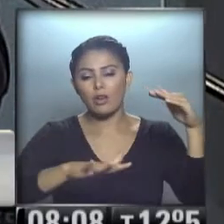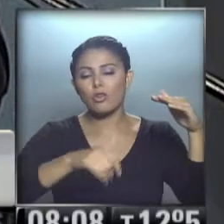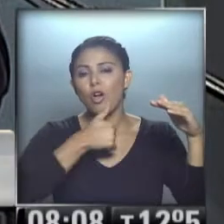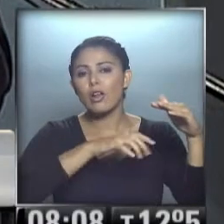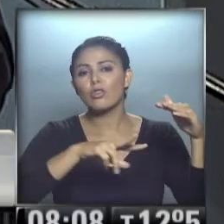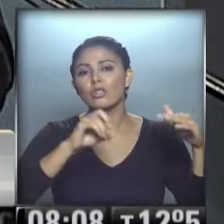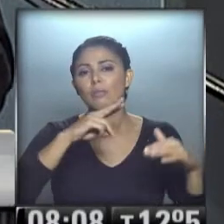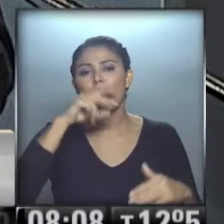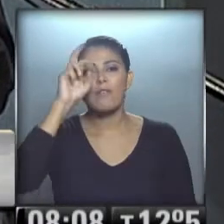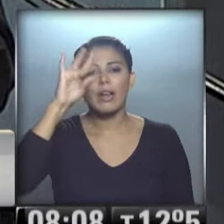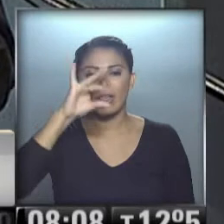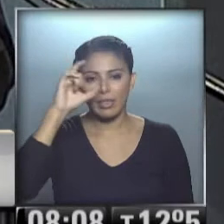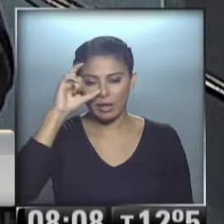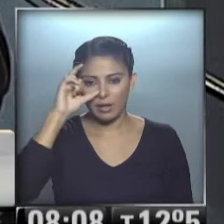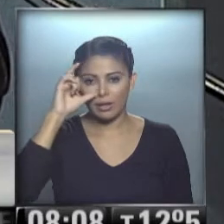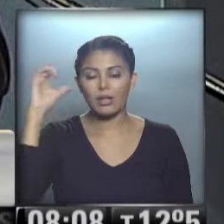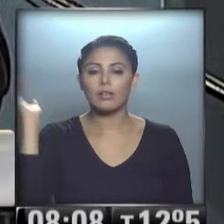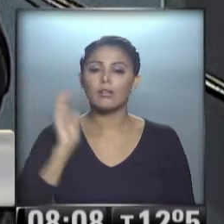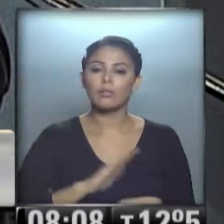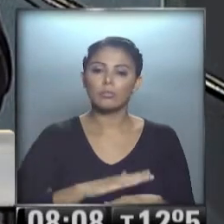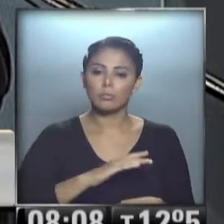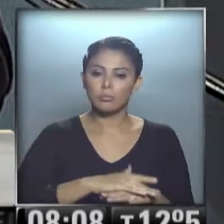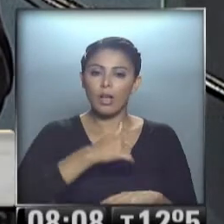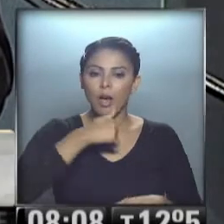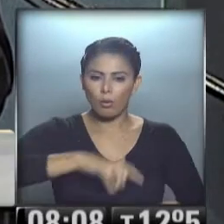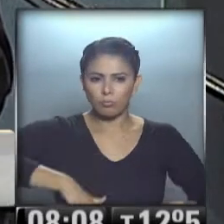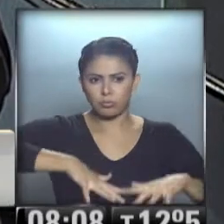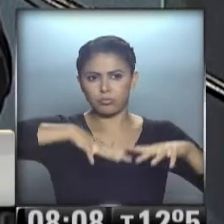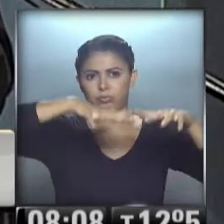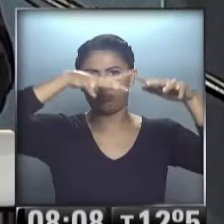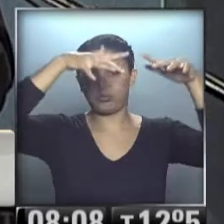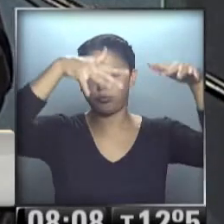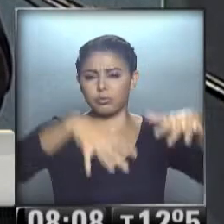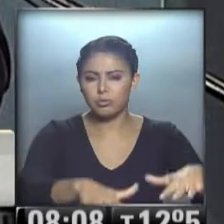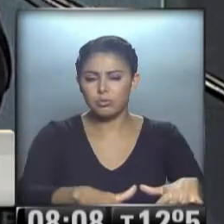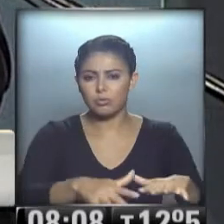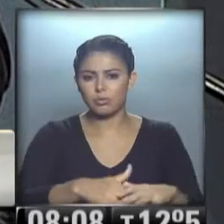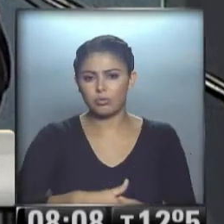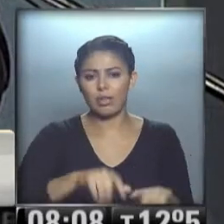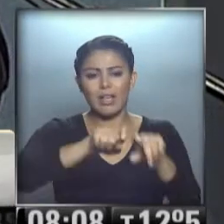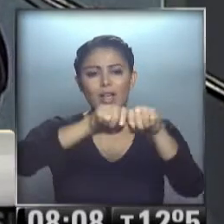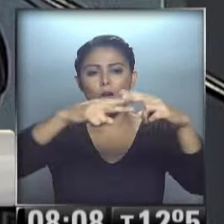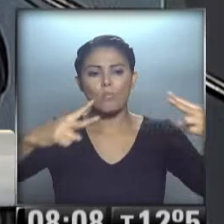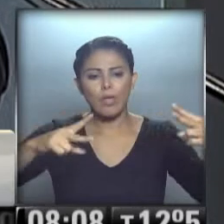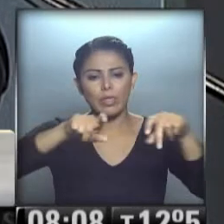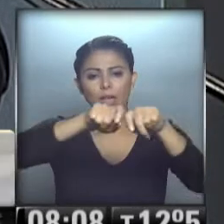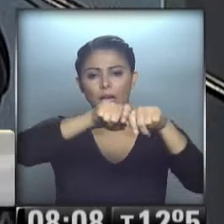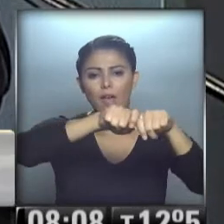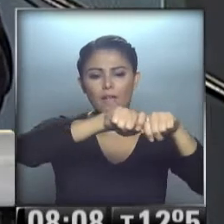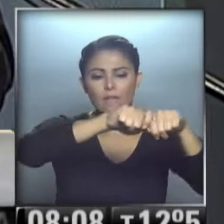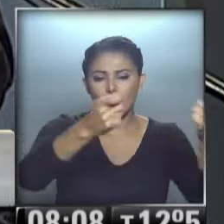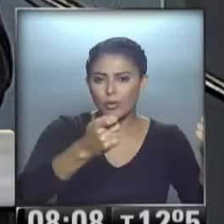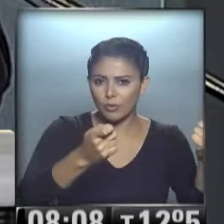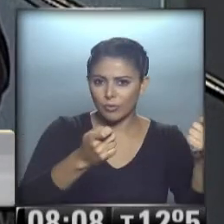en virtud del incremento en el volumen de aguas tuvo una rotura en su base